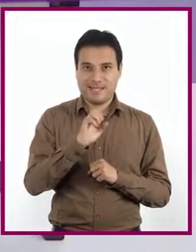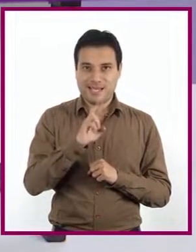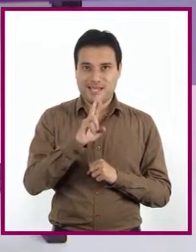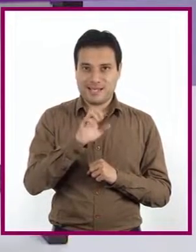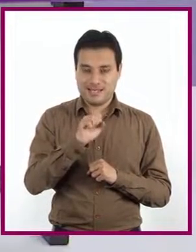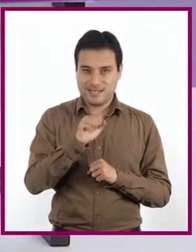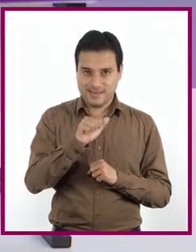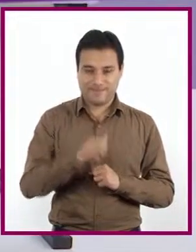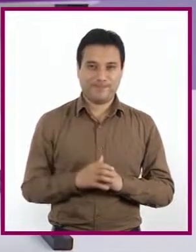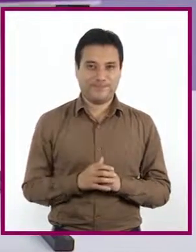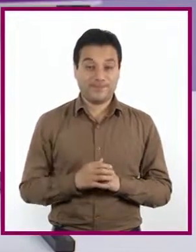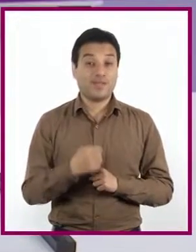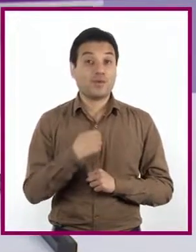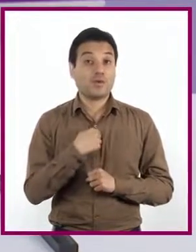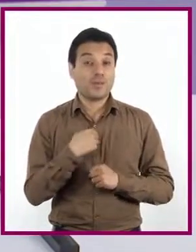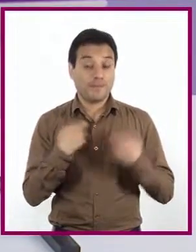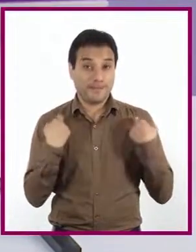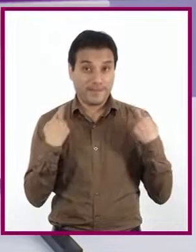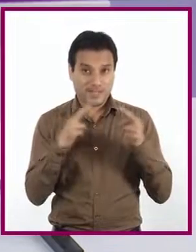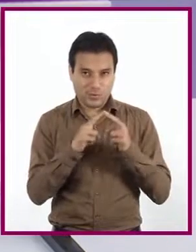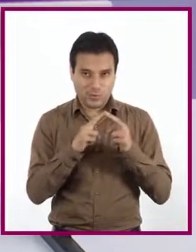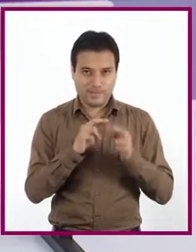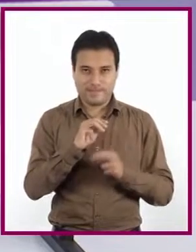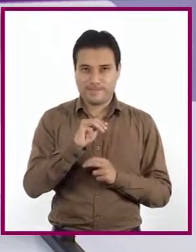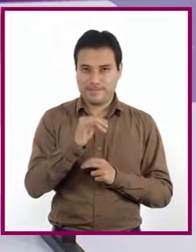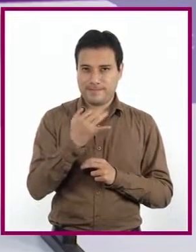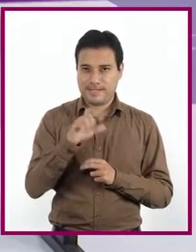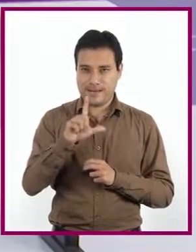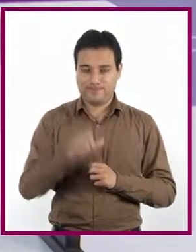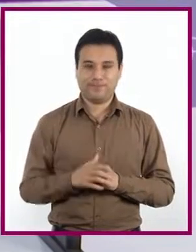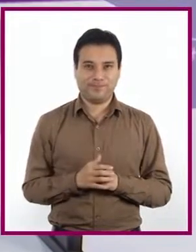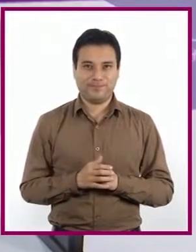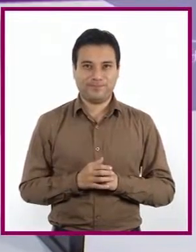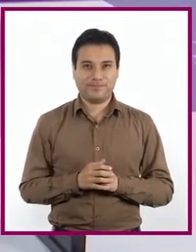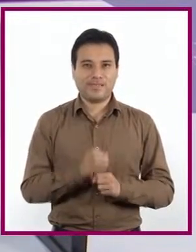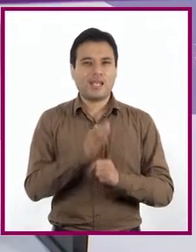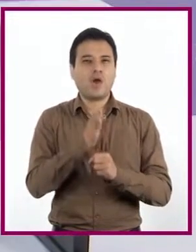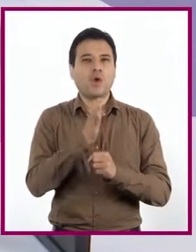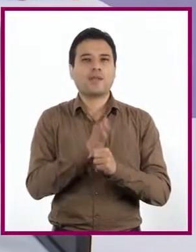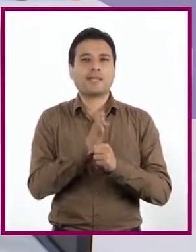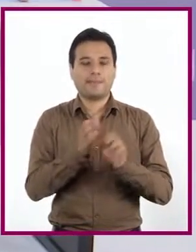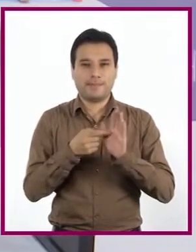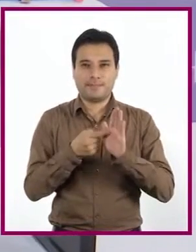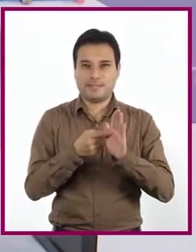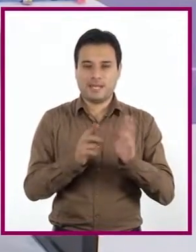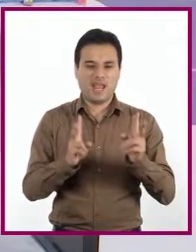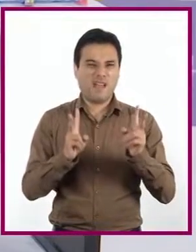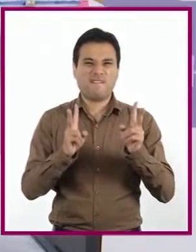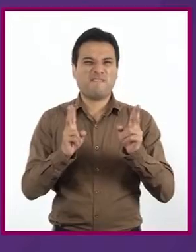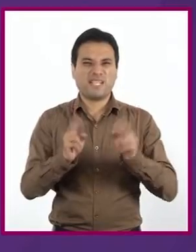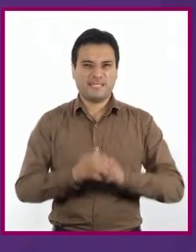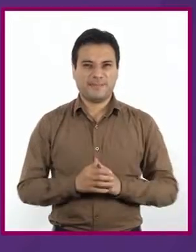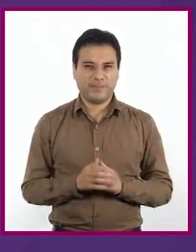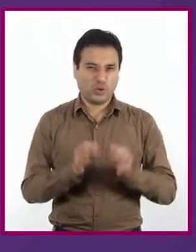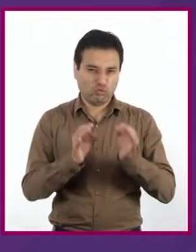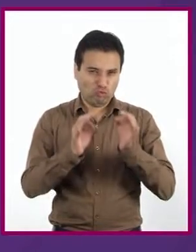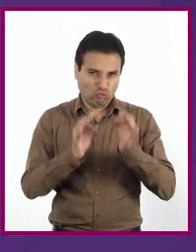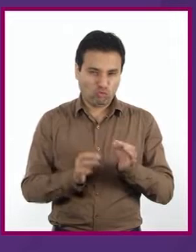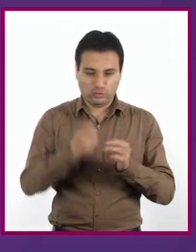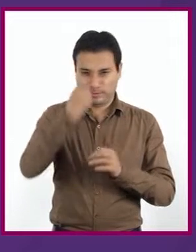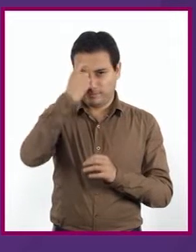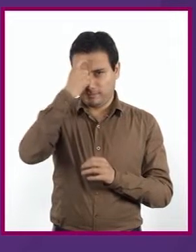Suárez. Y yo soy el profesor Miguel Ángel Torres Mayén. Les presentamos la siguiente frase de Carl Jung.